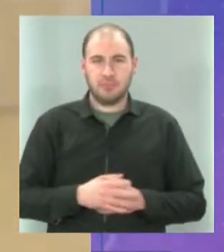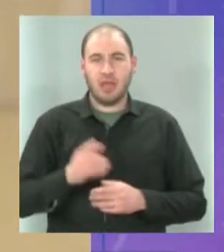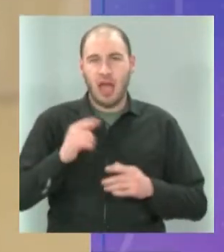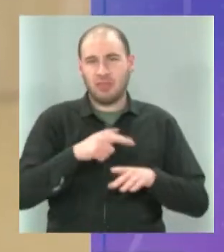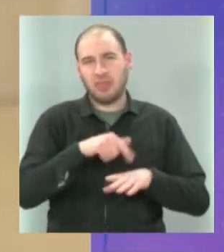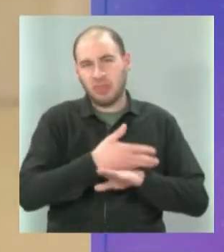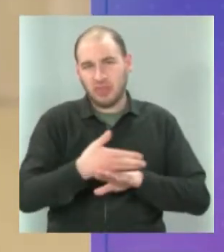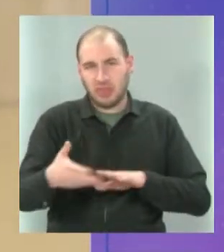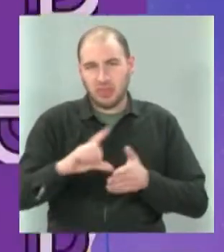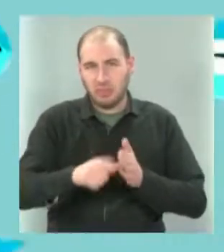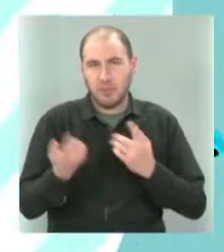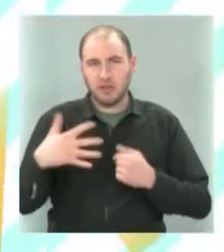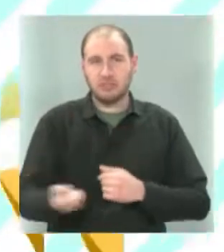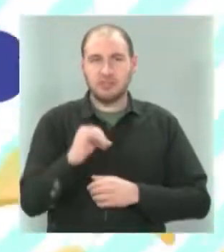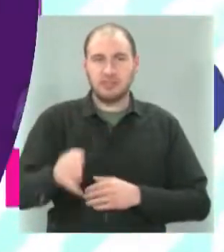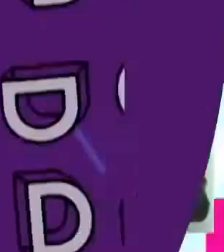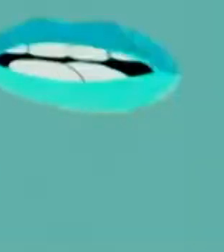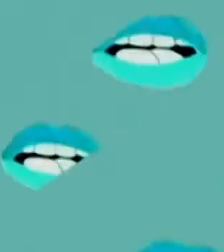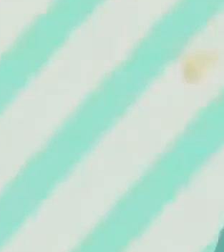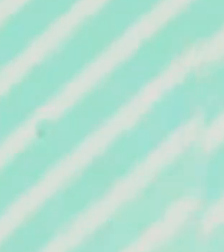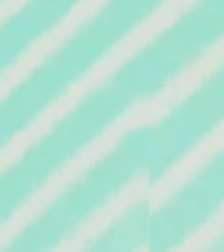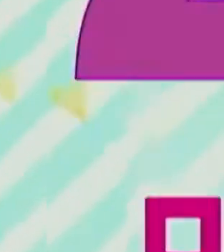tardan en llegar, pero llegan.